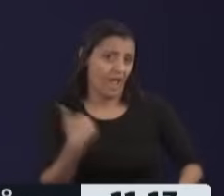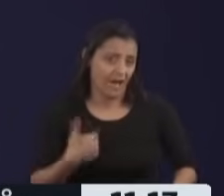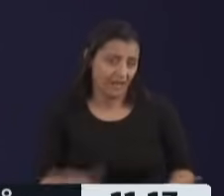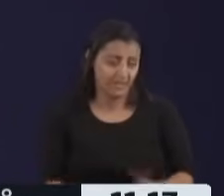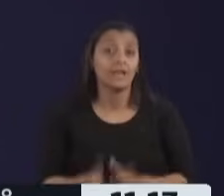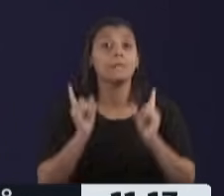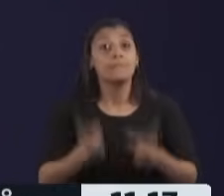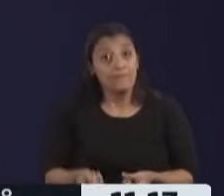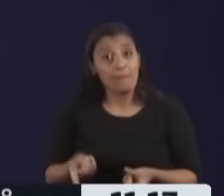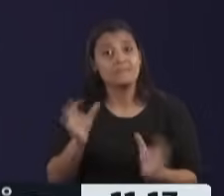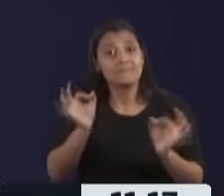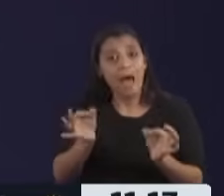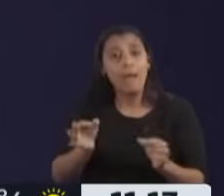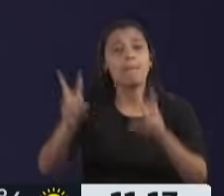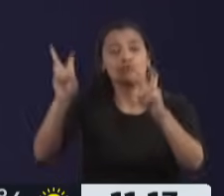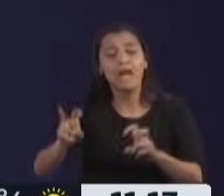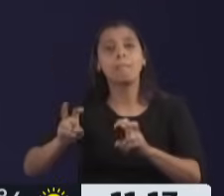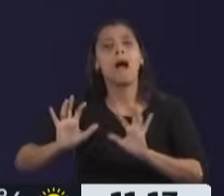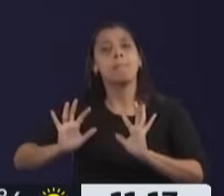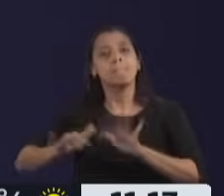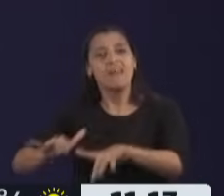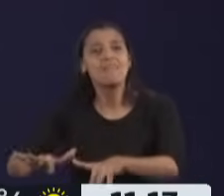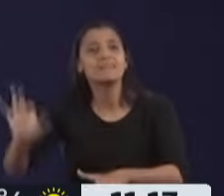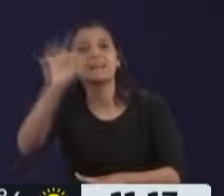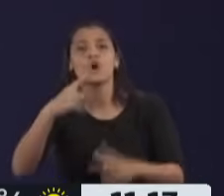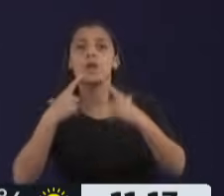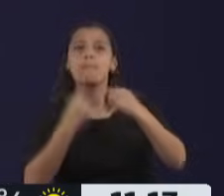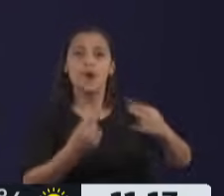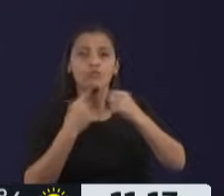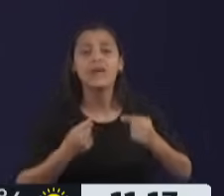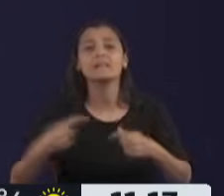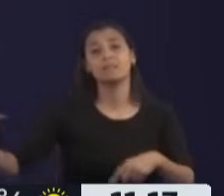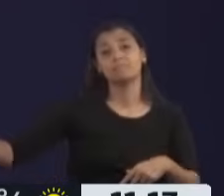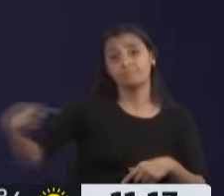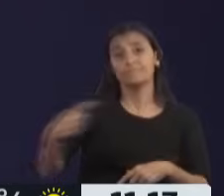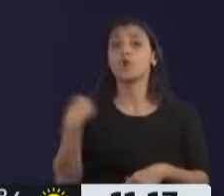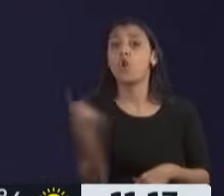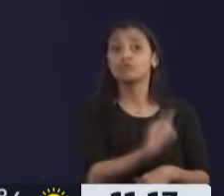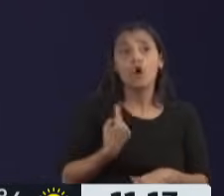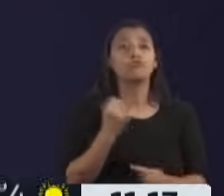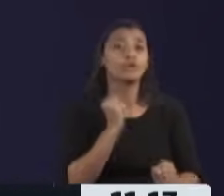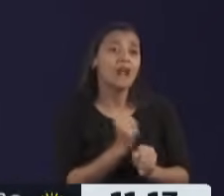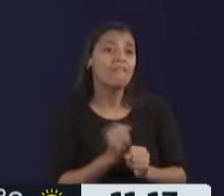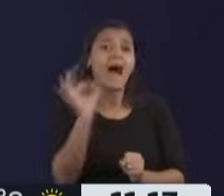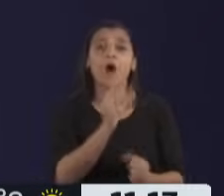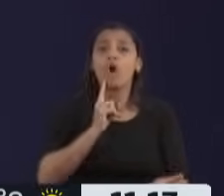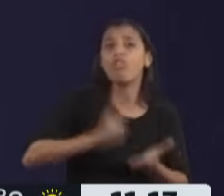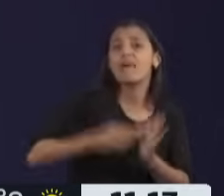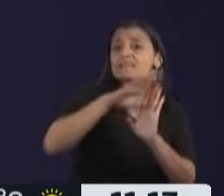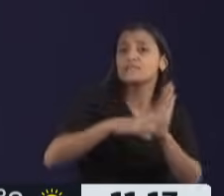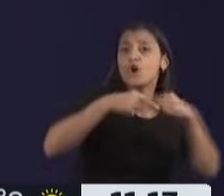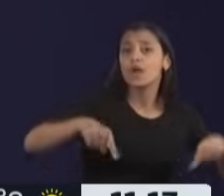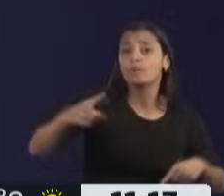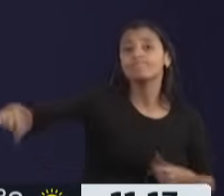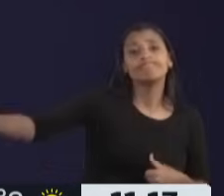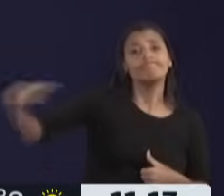que los reclamos, las manifestaciones en oposición a lo que podamos llegar a hacer o a la situación